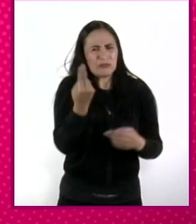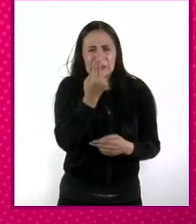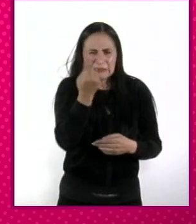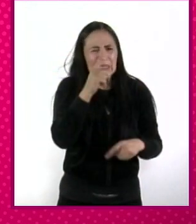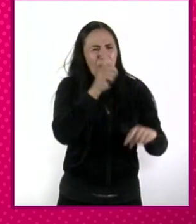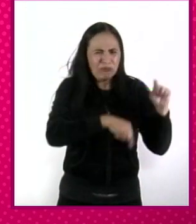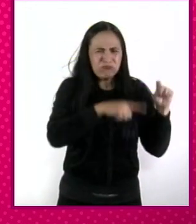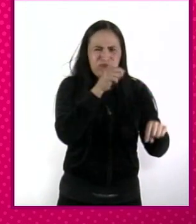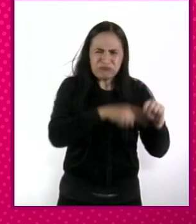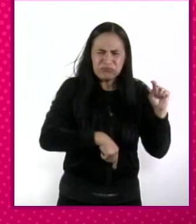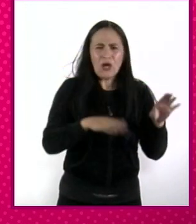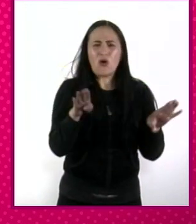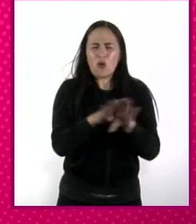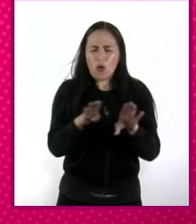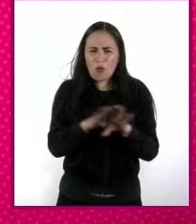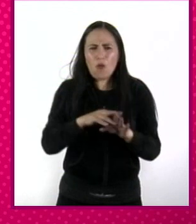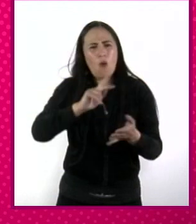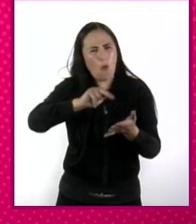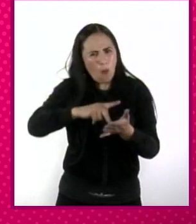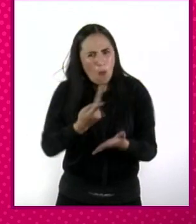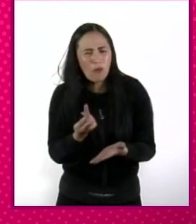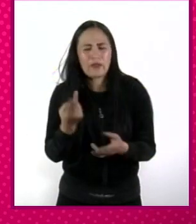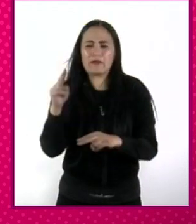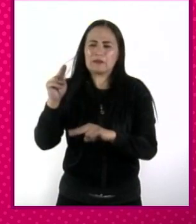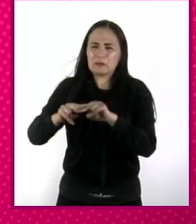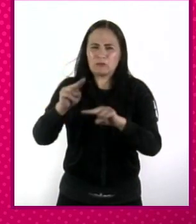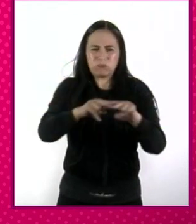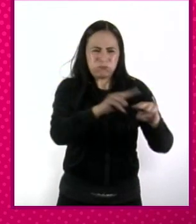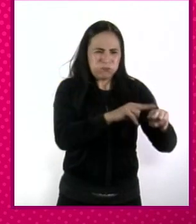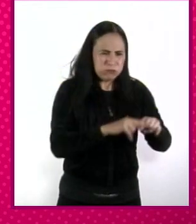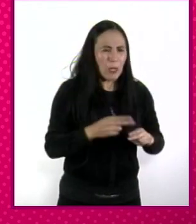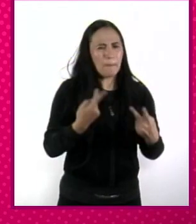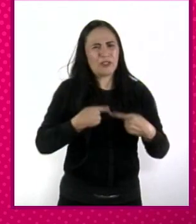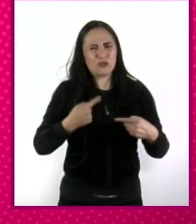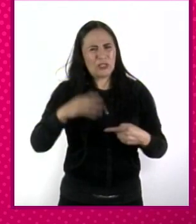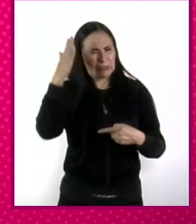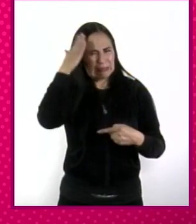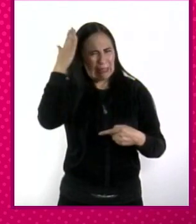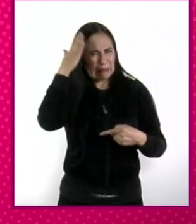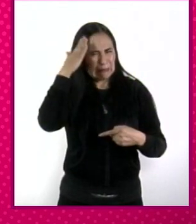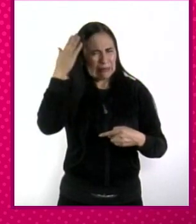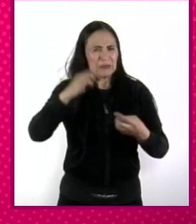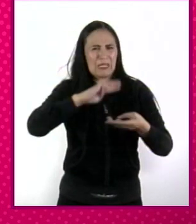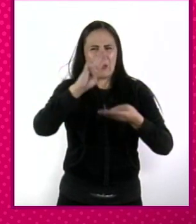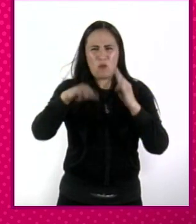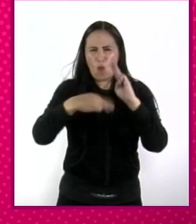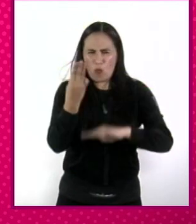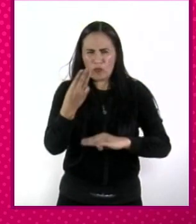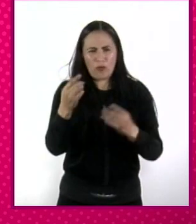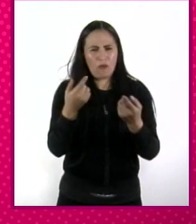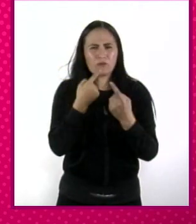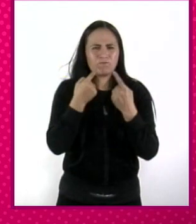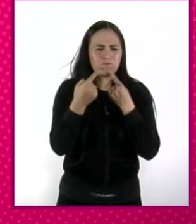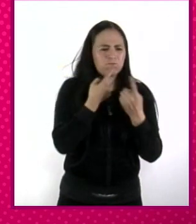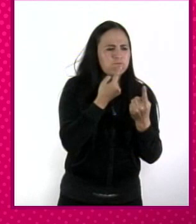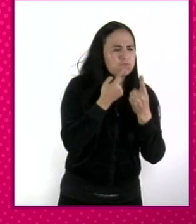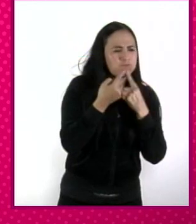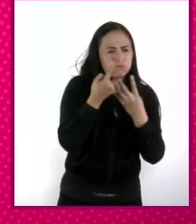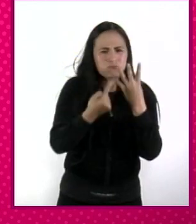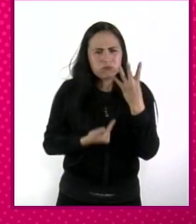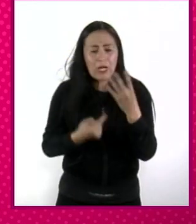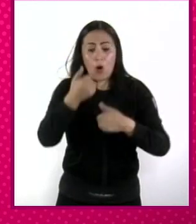Entonces, para ello es importante nuevamente sentarse a dialogar entre los grandes líderes mundiales y establecer principios de cooperación y no